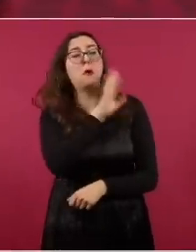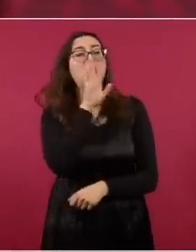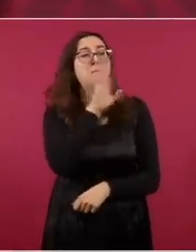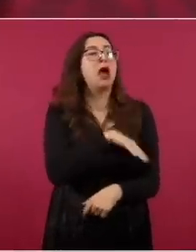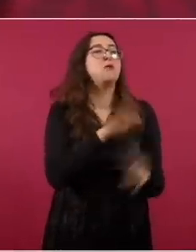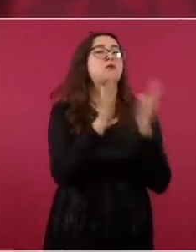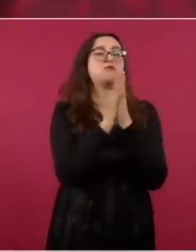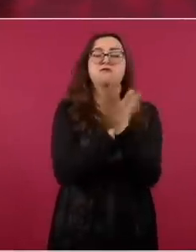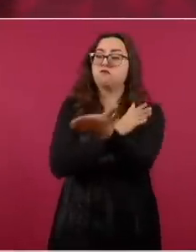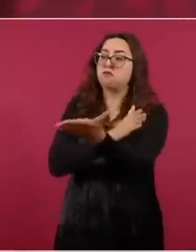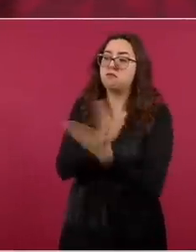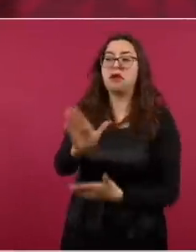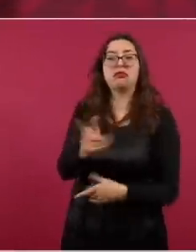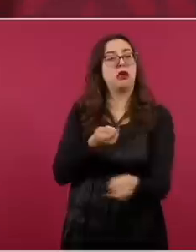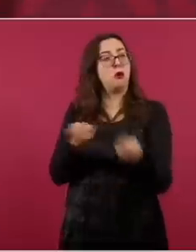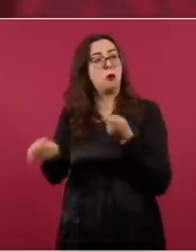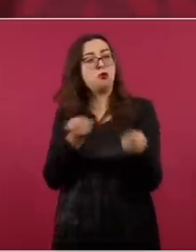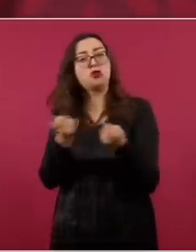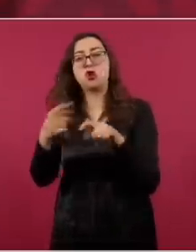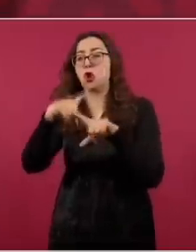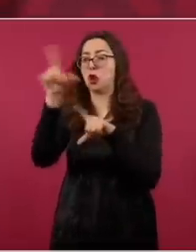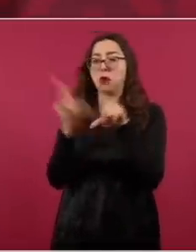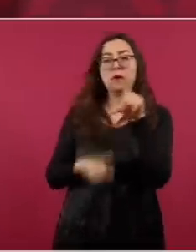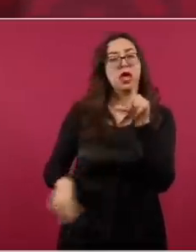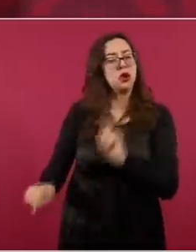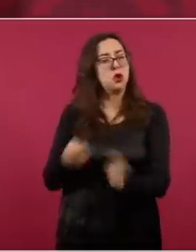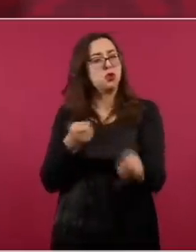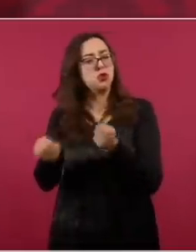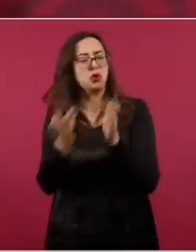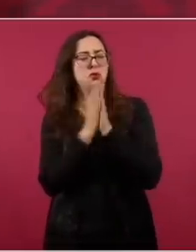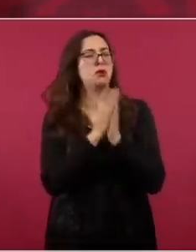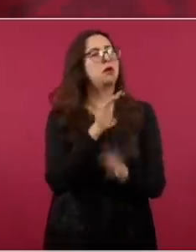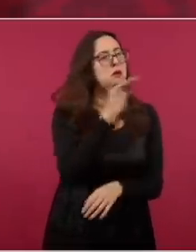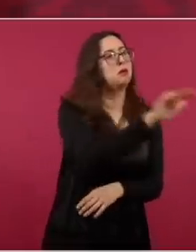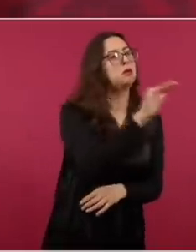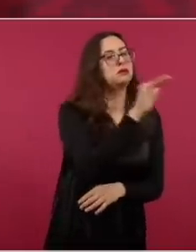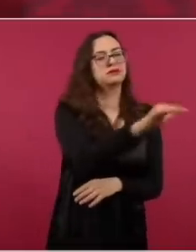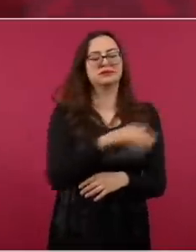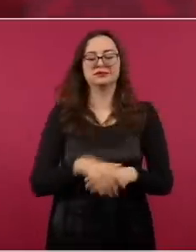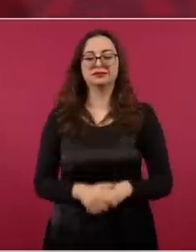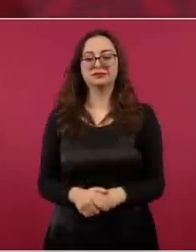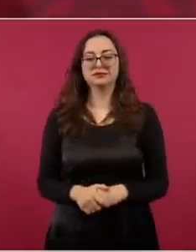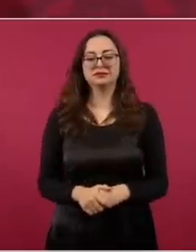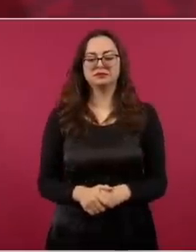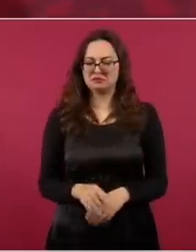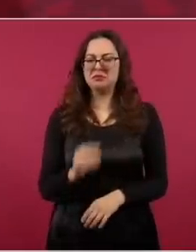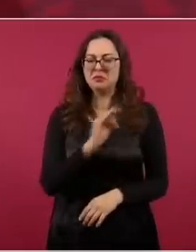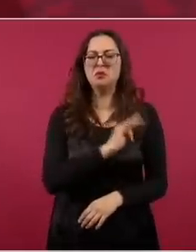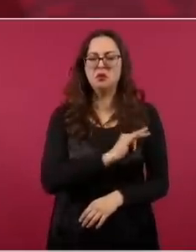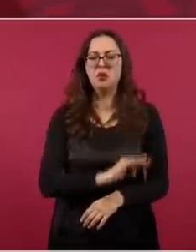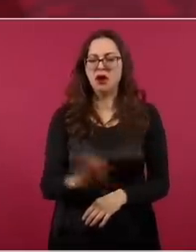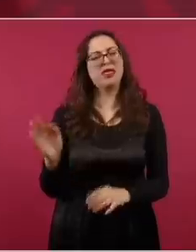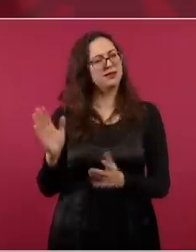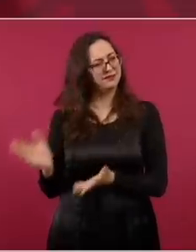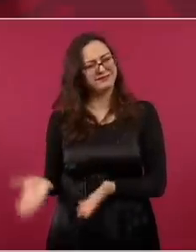se está afectando la democracia en el país nunca se debe vivido